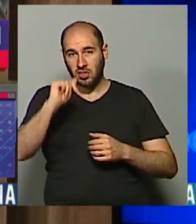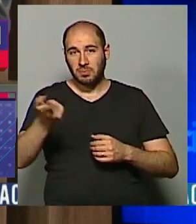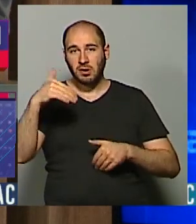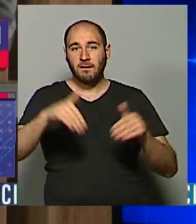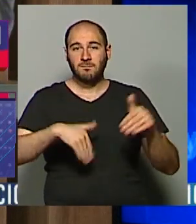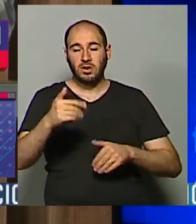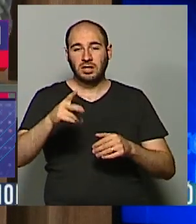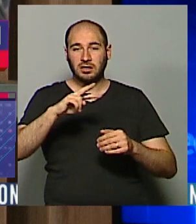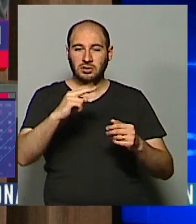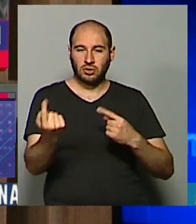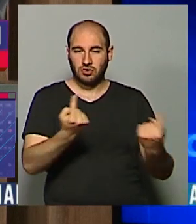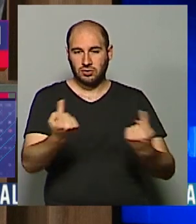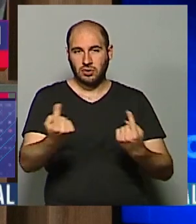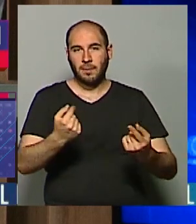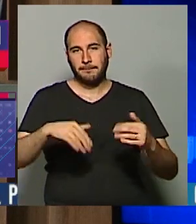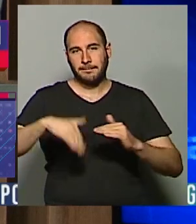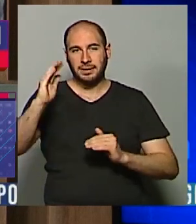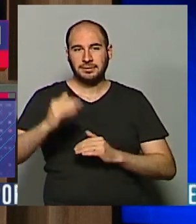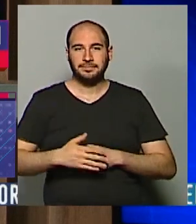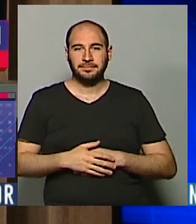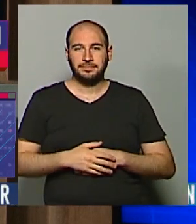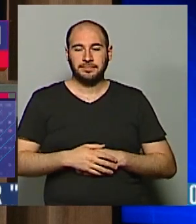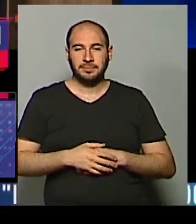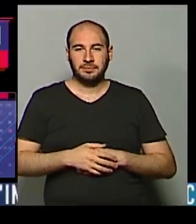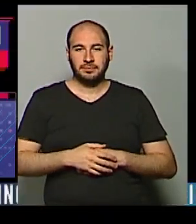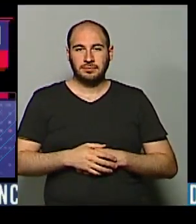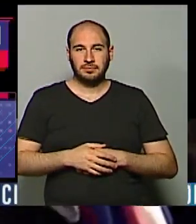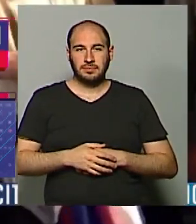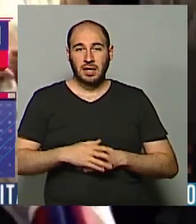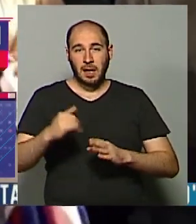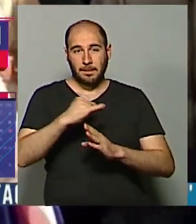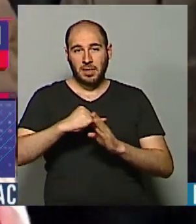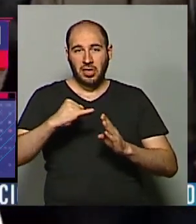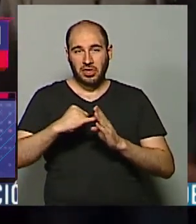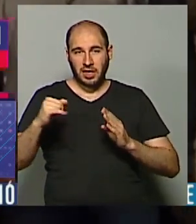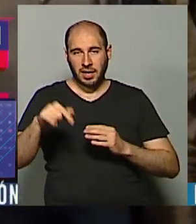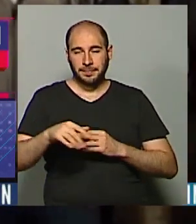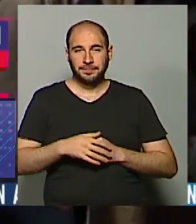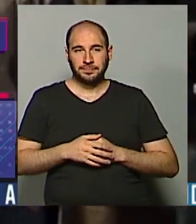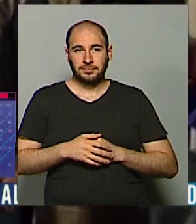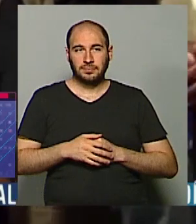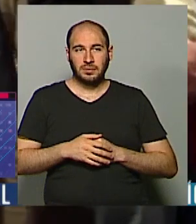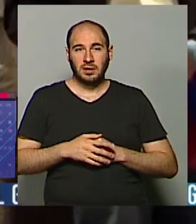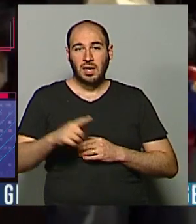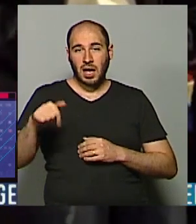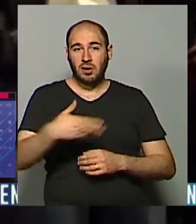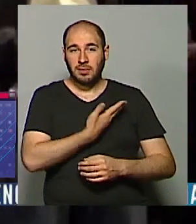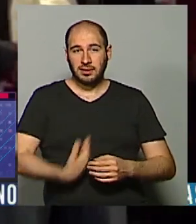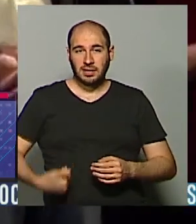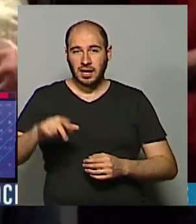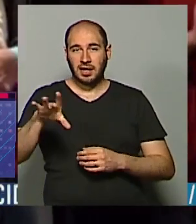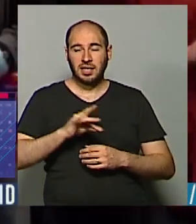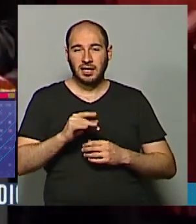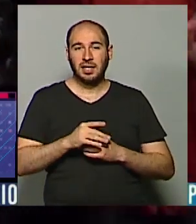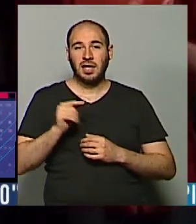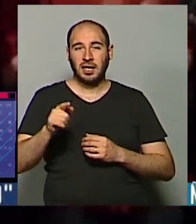el balotaje entre las dos opciones mayoritarias y al mediodía el ahora presidente electo, ¿no es